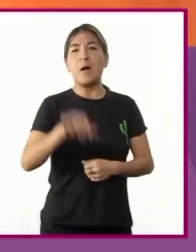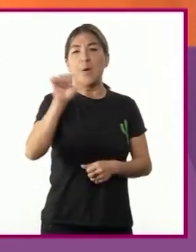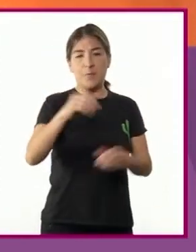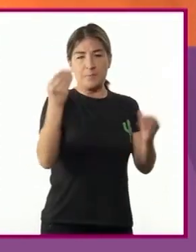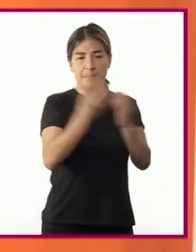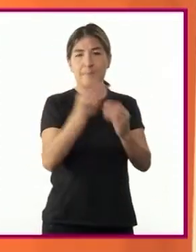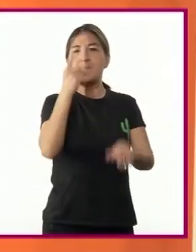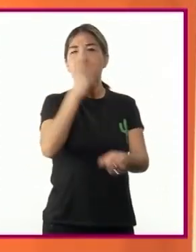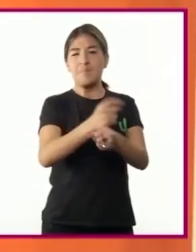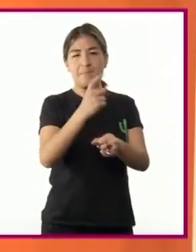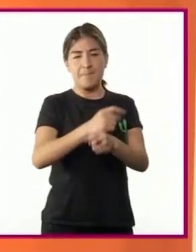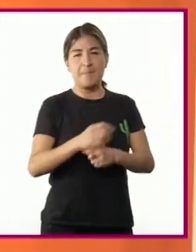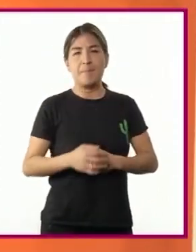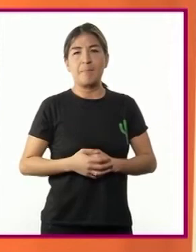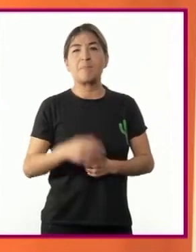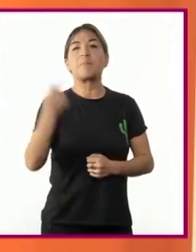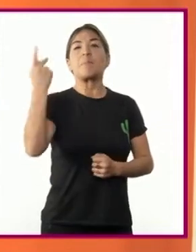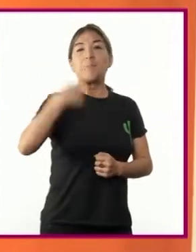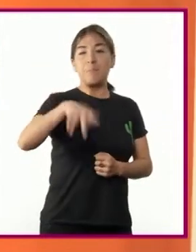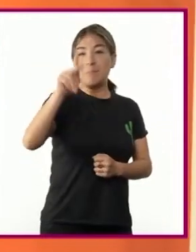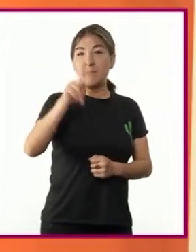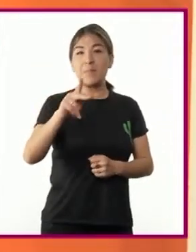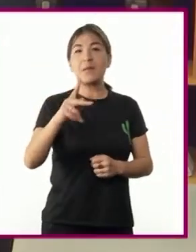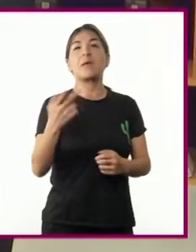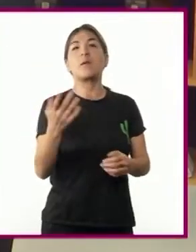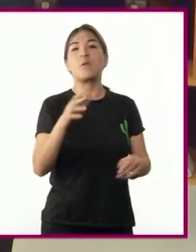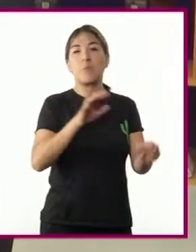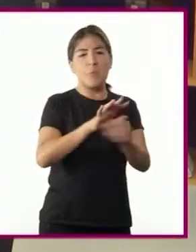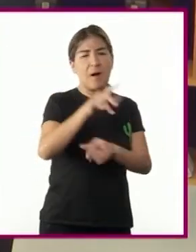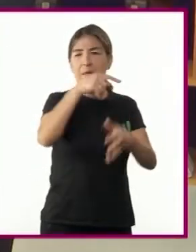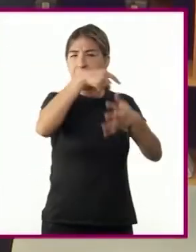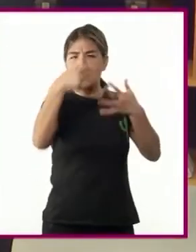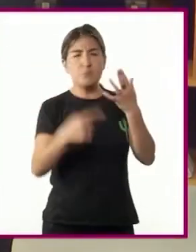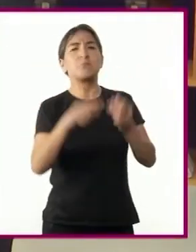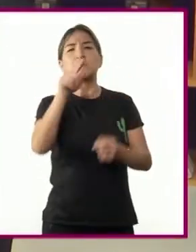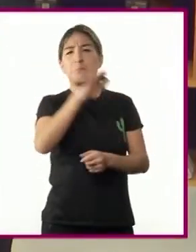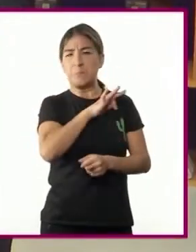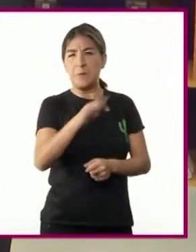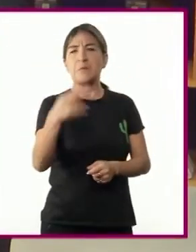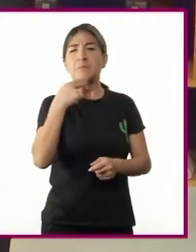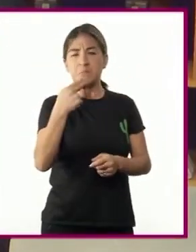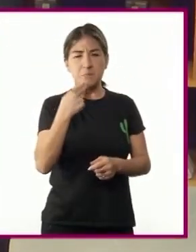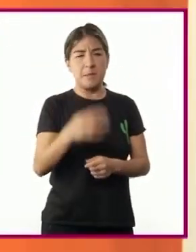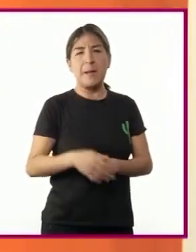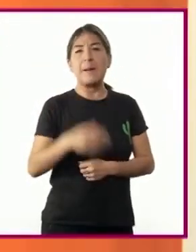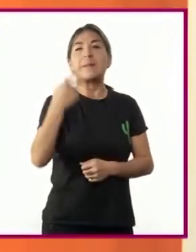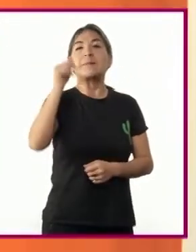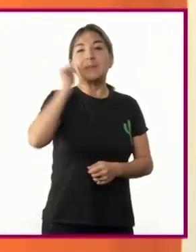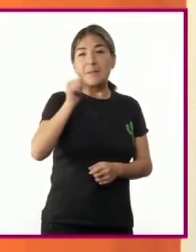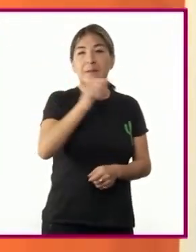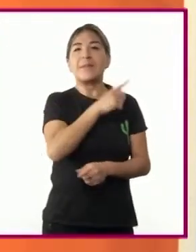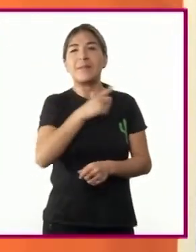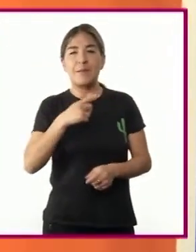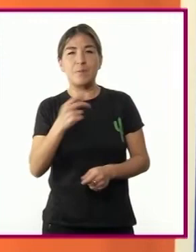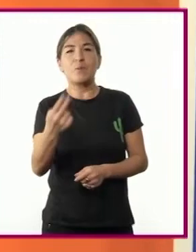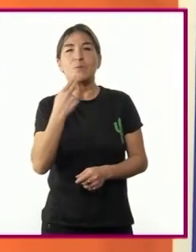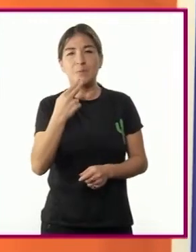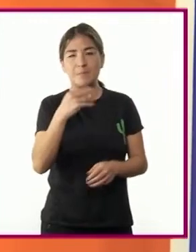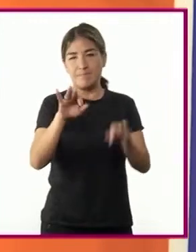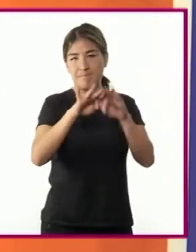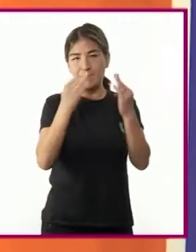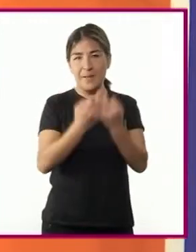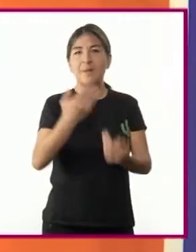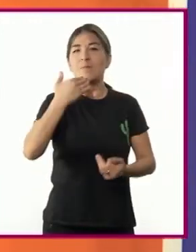la primera, pero cualquiera de ellas es adecuada, siempre y cuando se utilice de